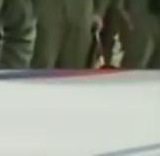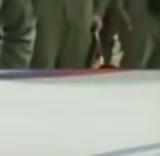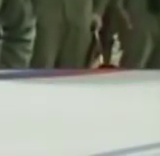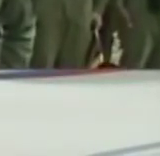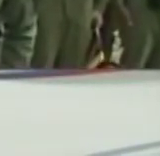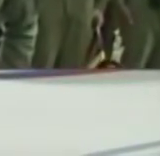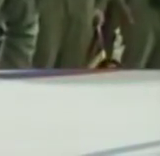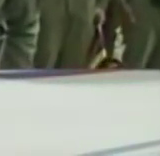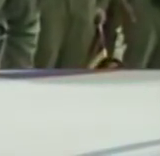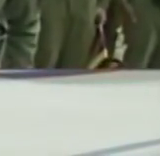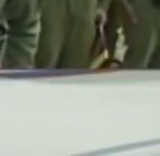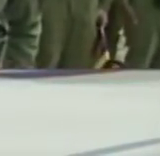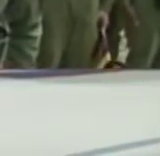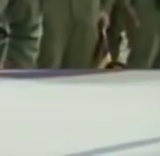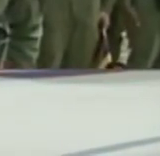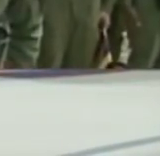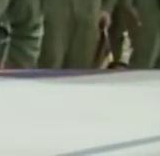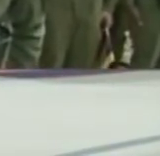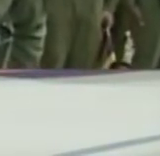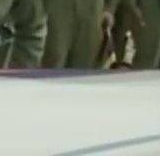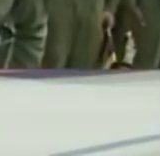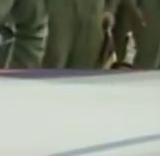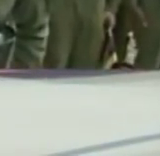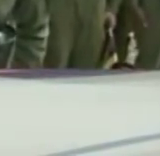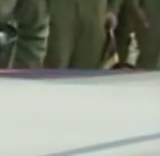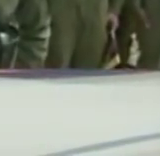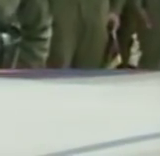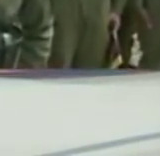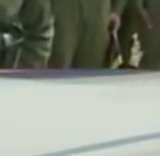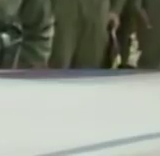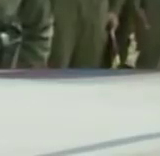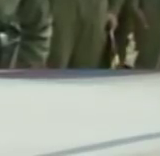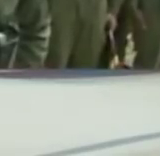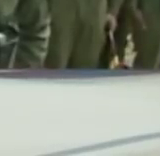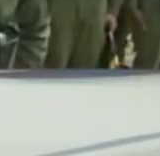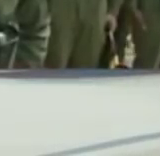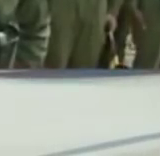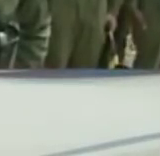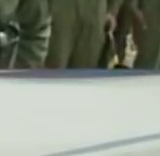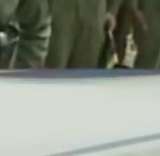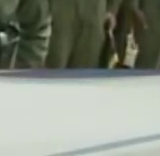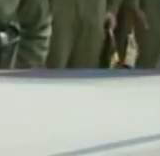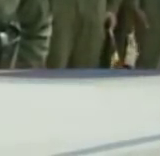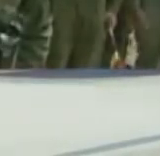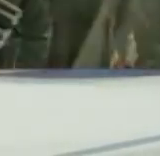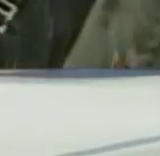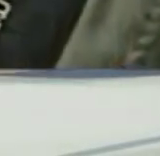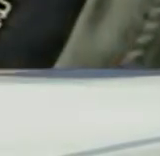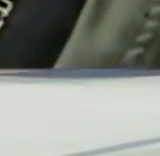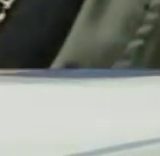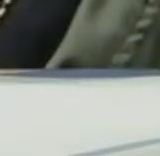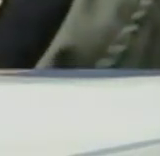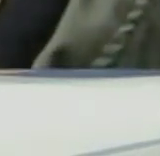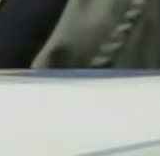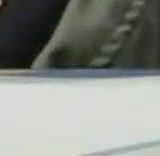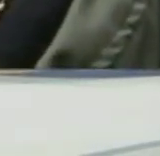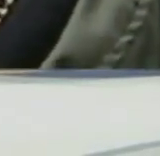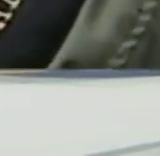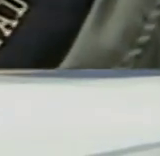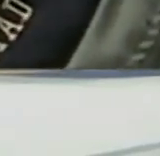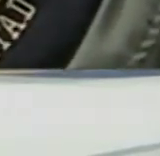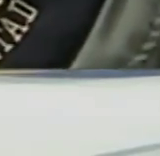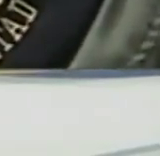queremos paz, preparémonos para la paz y para vencer y para tener la